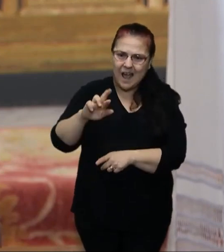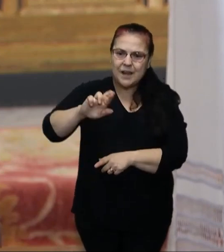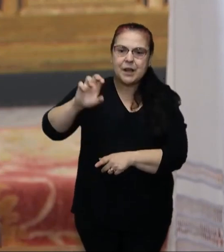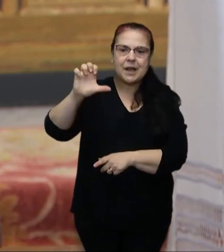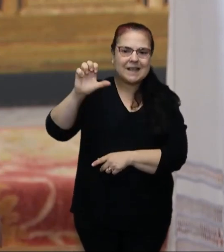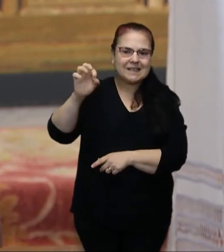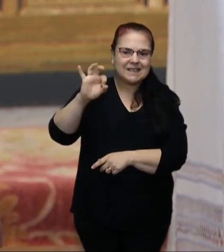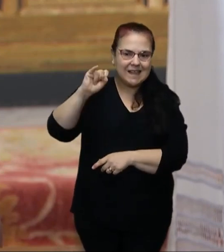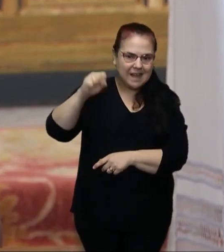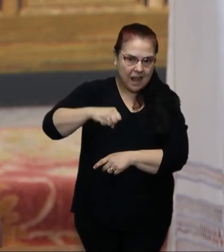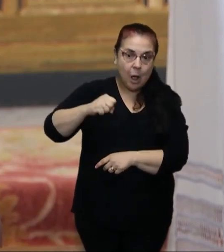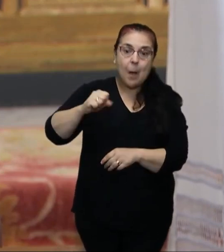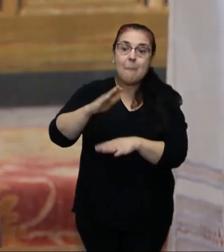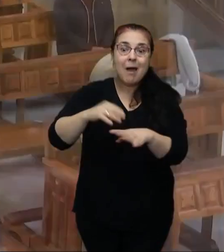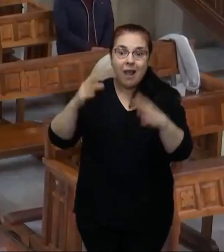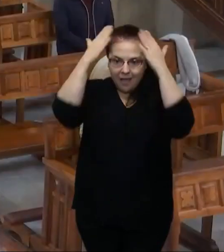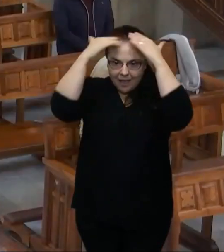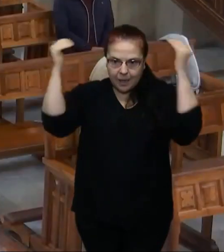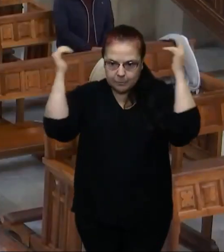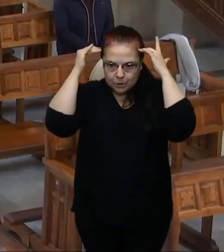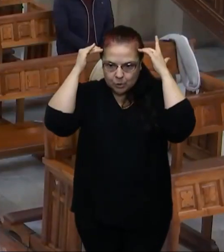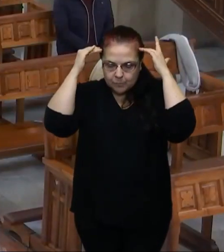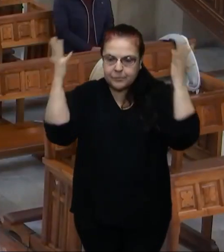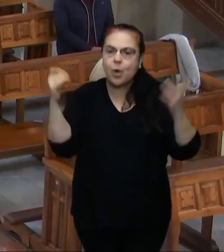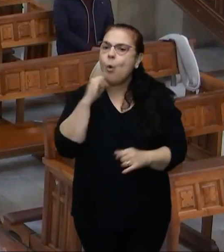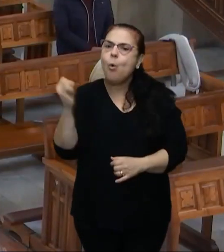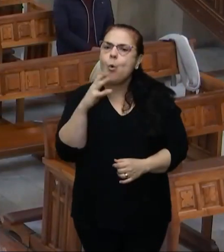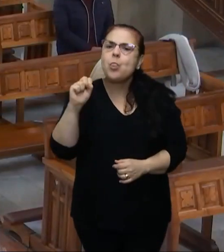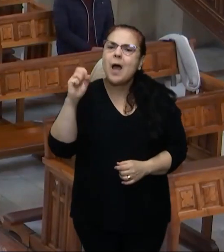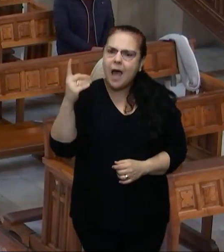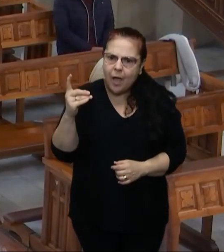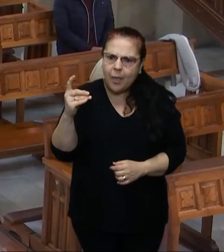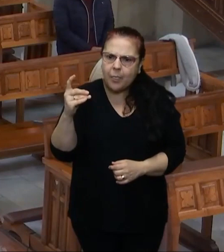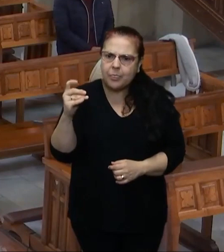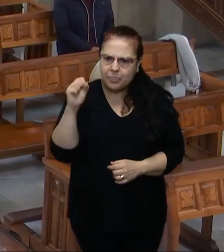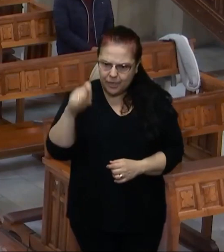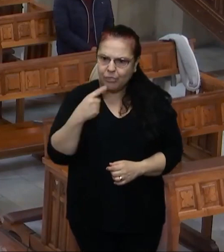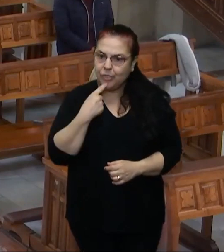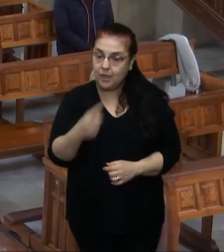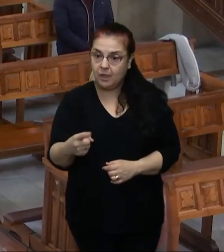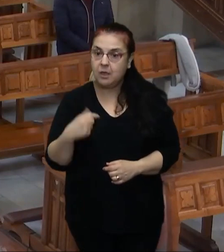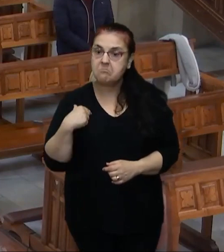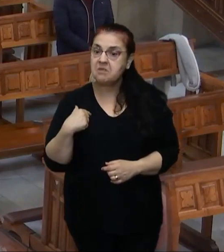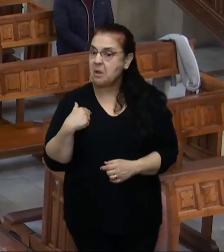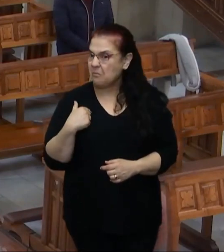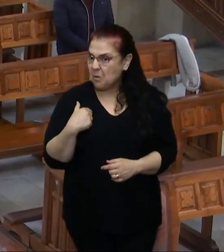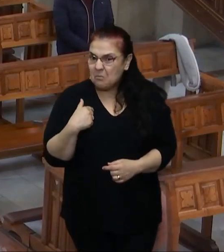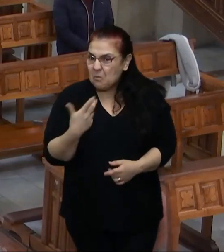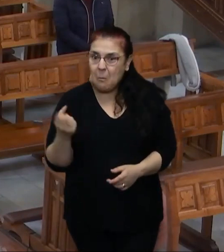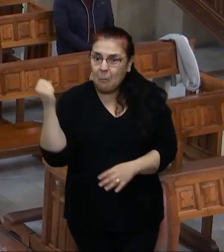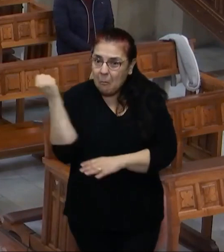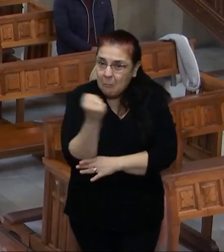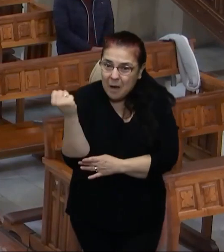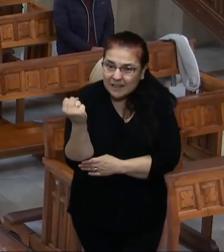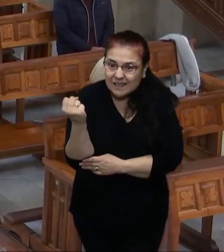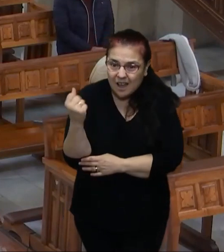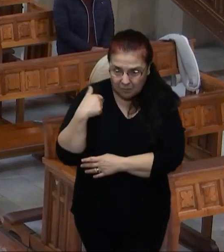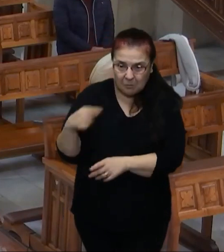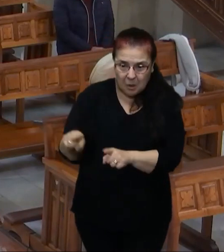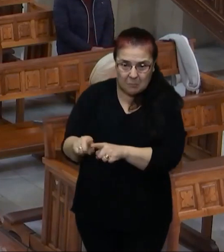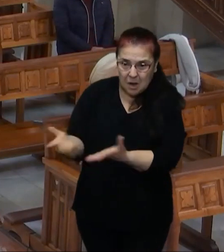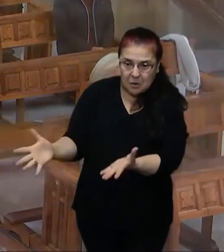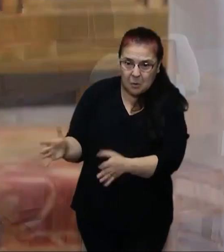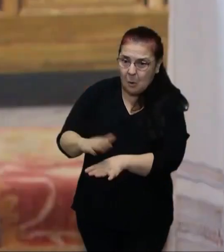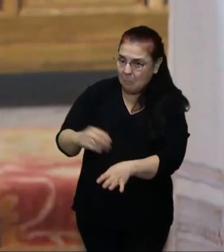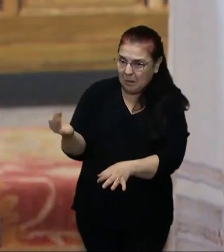Egipto. Judá propuso a sus hermanos: «¿Qué sacaremos con matar a nuestro hermano y con